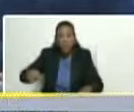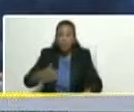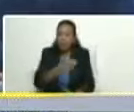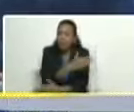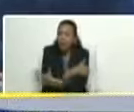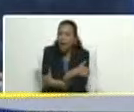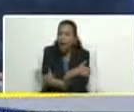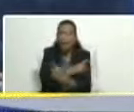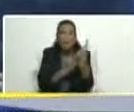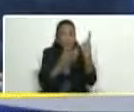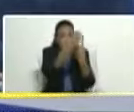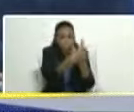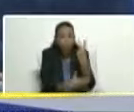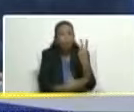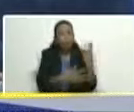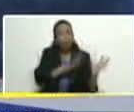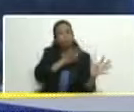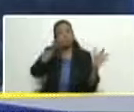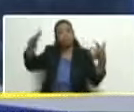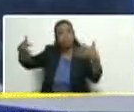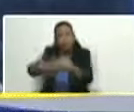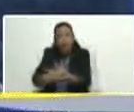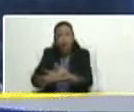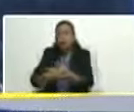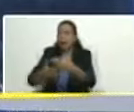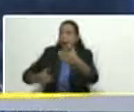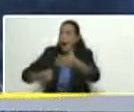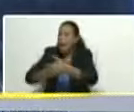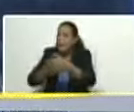de Chávez y Maduro les va a llegar allí, que la mano de